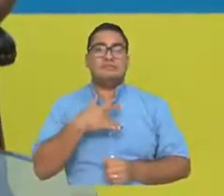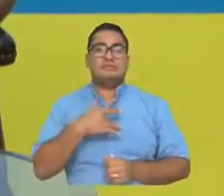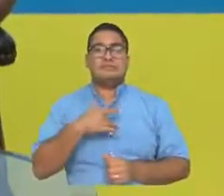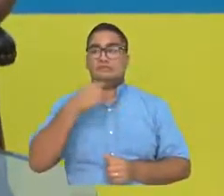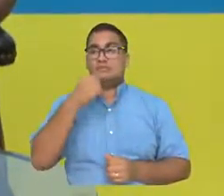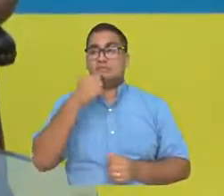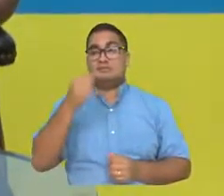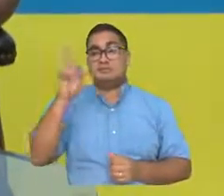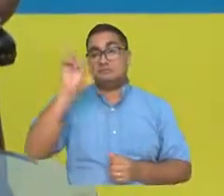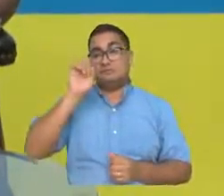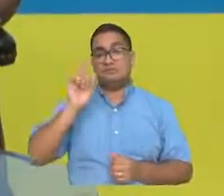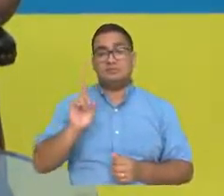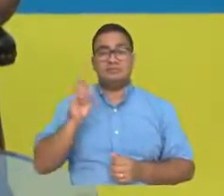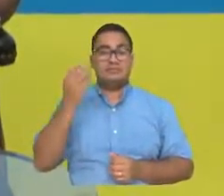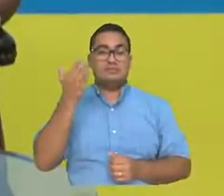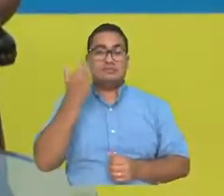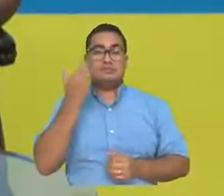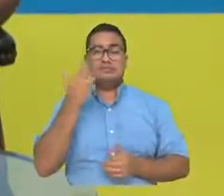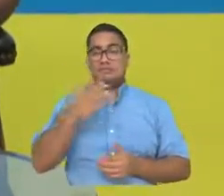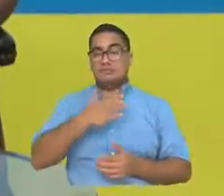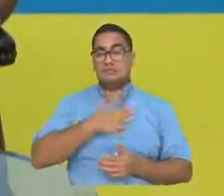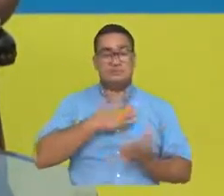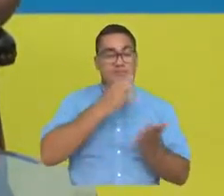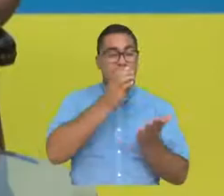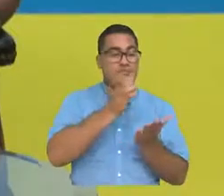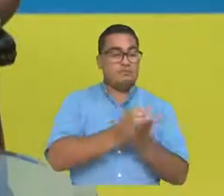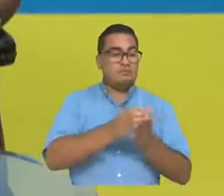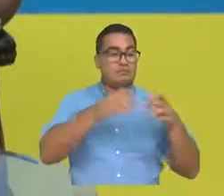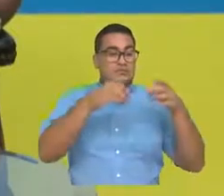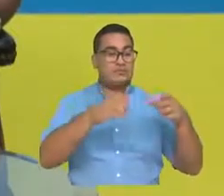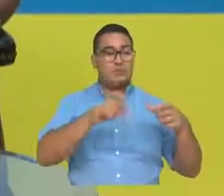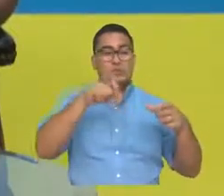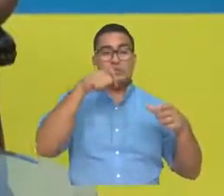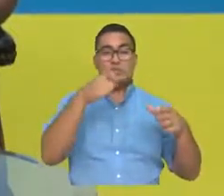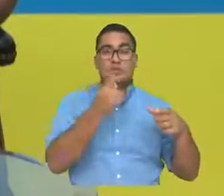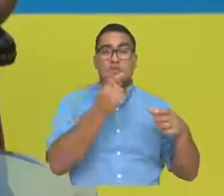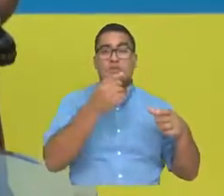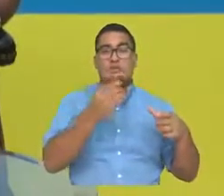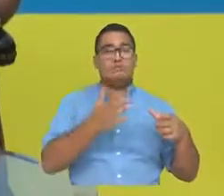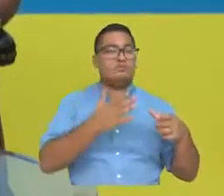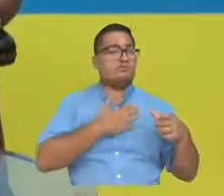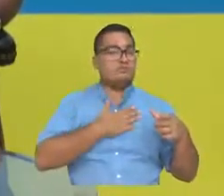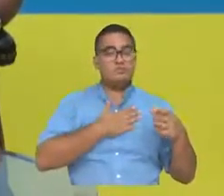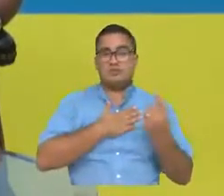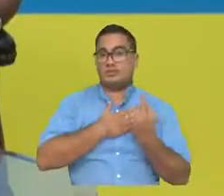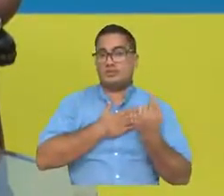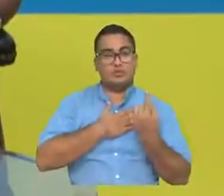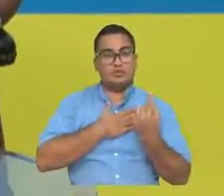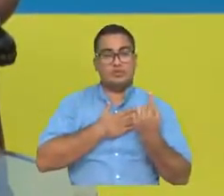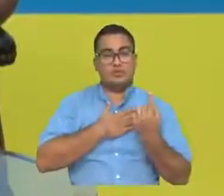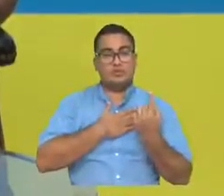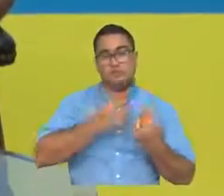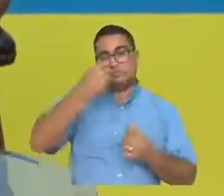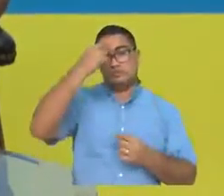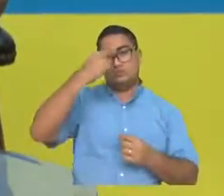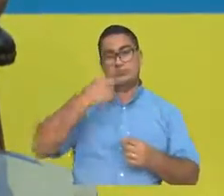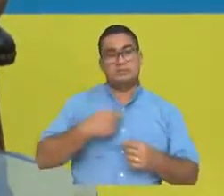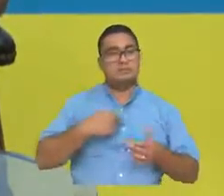cuchara, precisamente por esos pacientes que son asintomáticos, que no sabemos si estoy, yo estoy